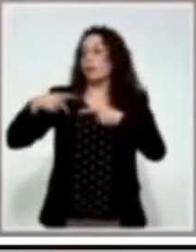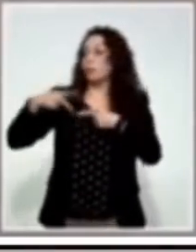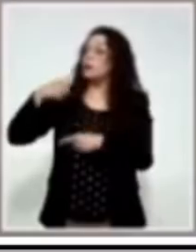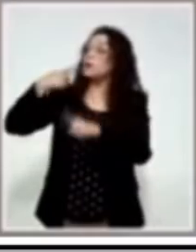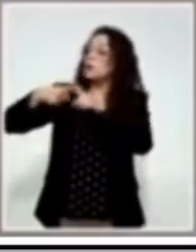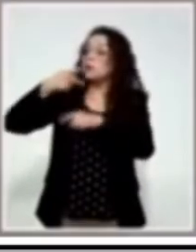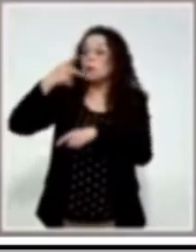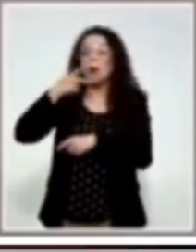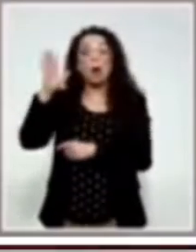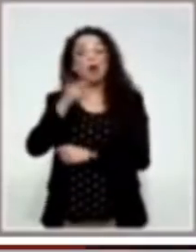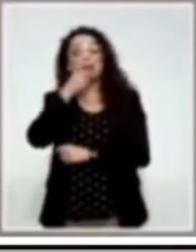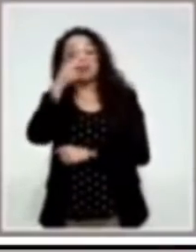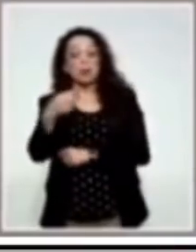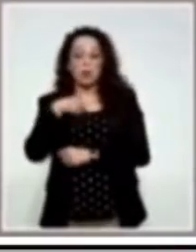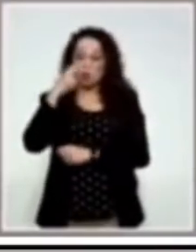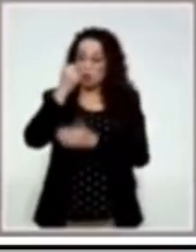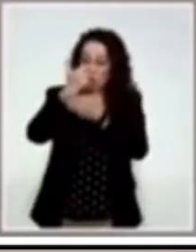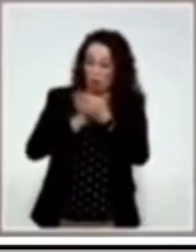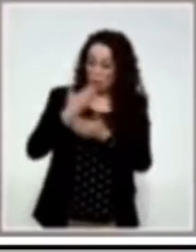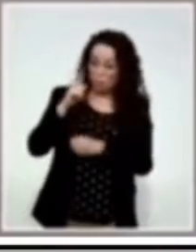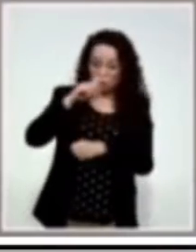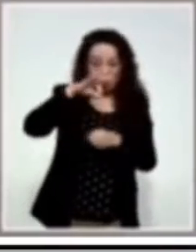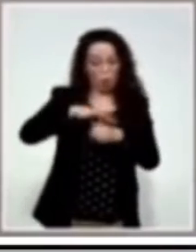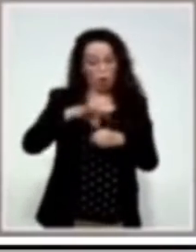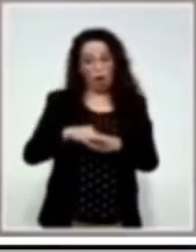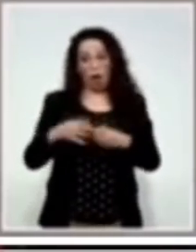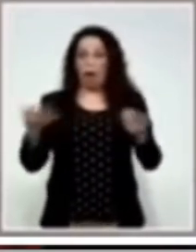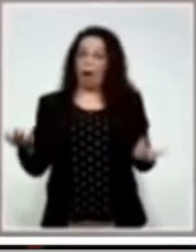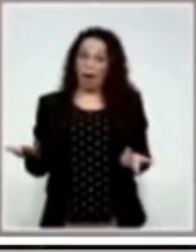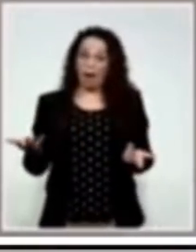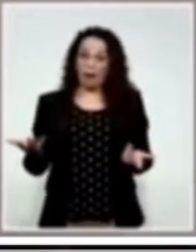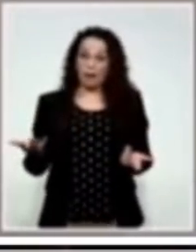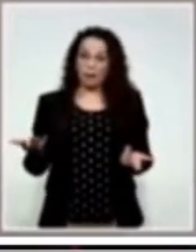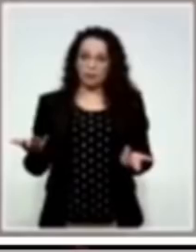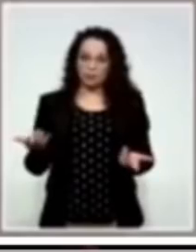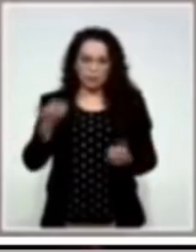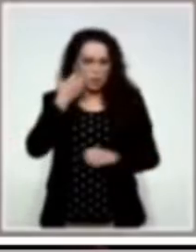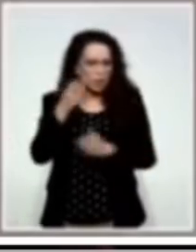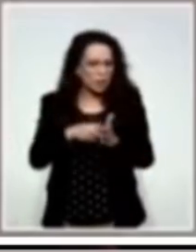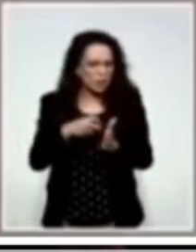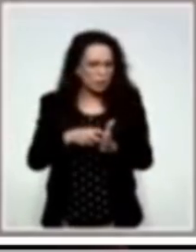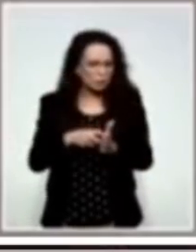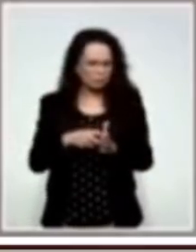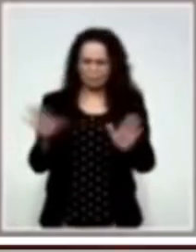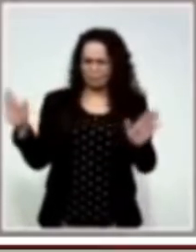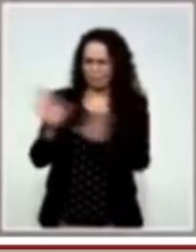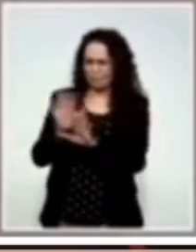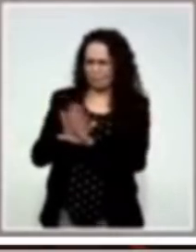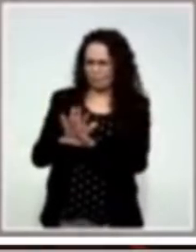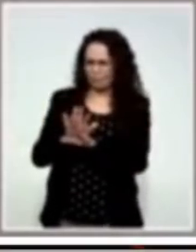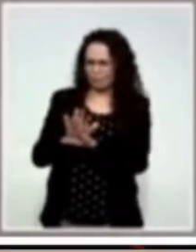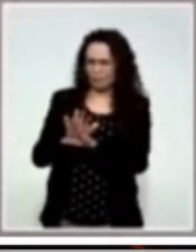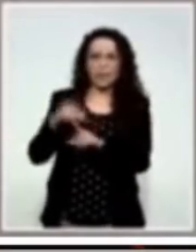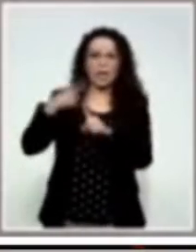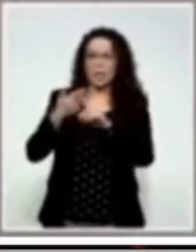y demás, y entonces qué barbaridad, hoy tienen la oportunidad de corregir. Quienes estaban haciendo eso no entienden cómo funciona la Corte, lo hacían de mala